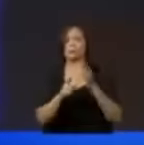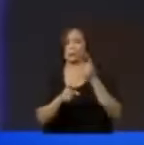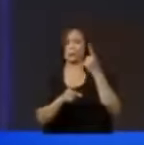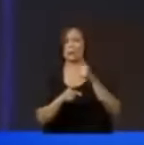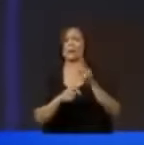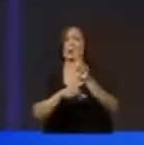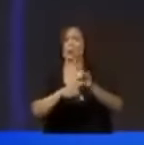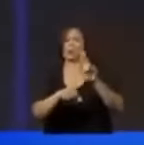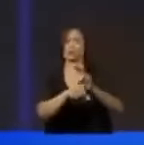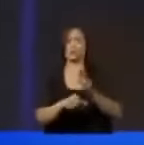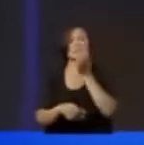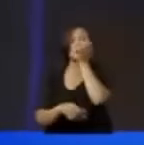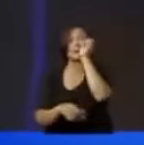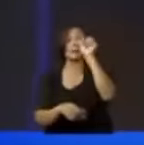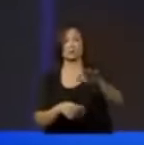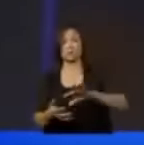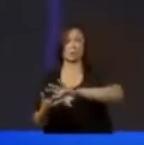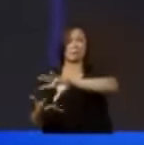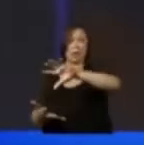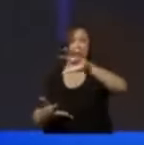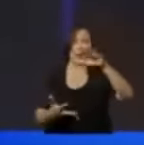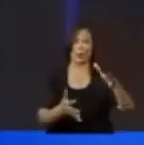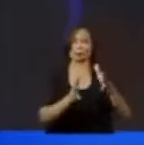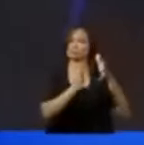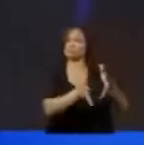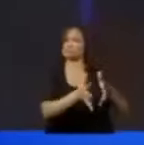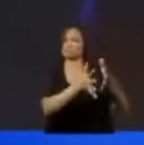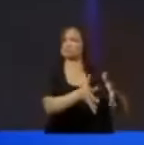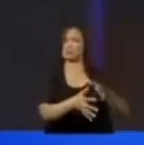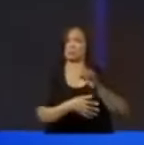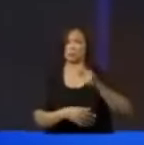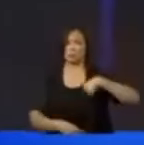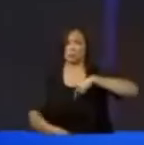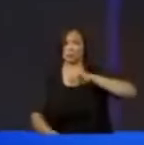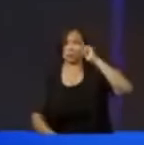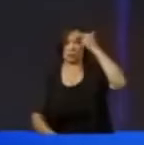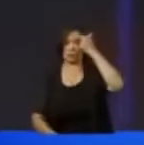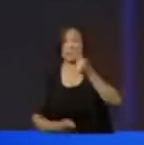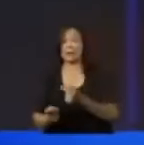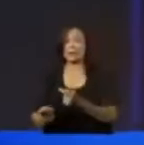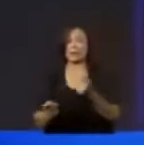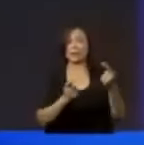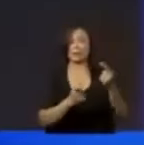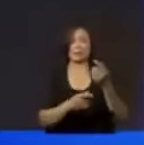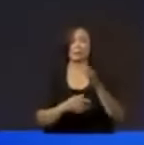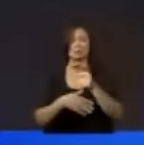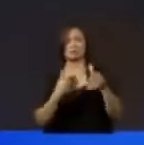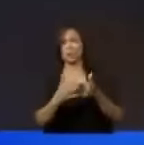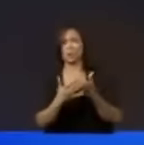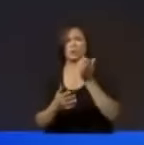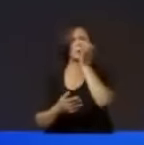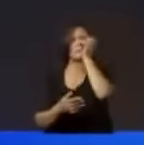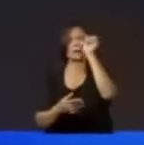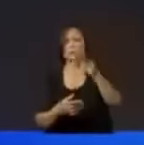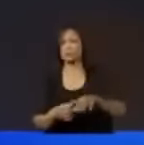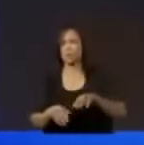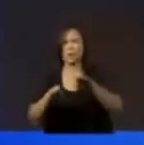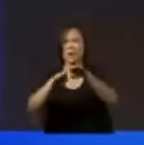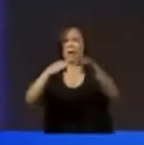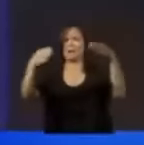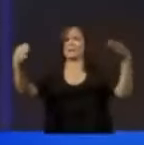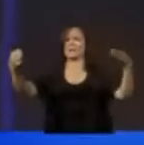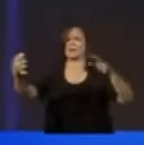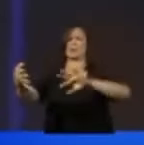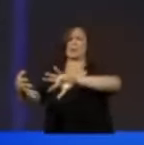Orden en el manejo de los desechos sólidos. Nos proponemos en nuestro gobierno eliminar todos los vertederos a cielo